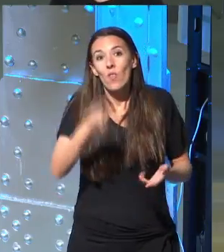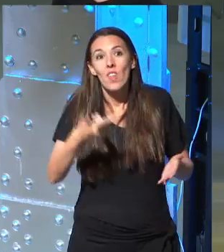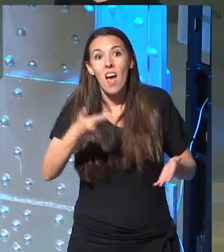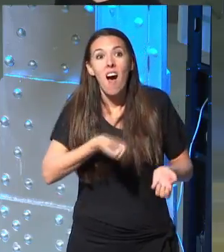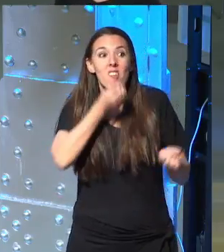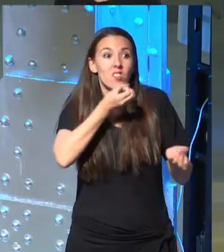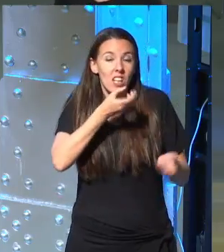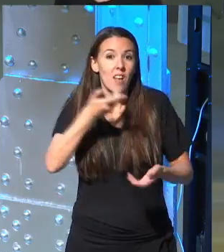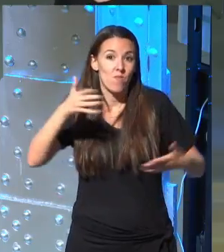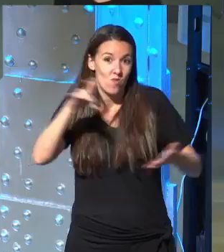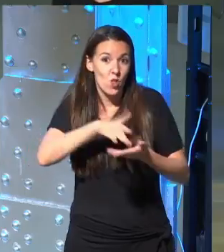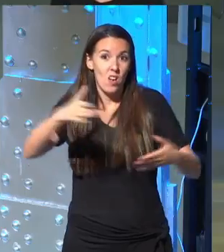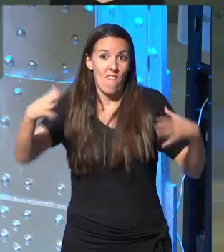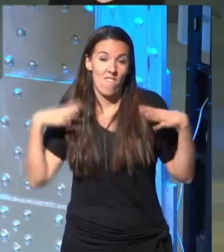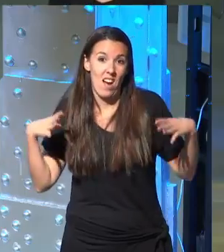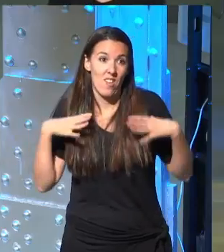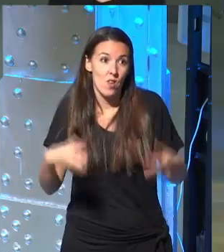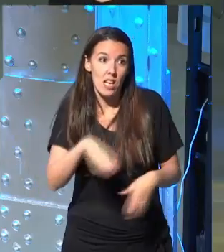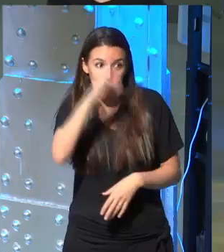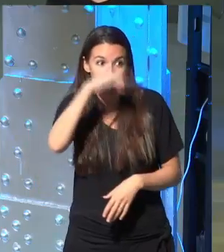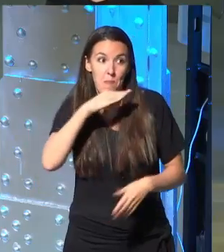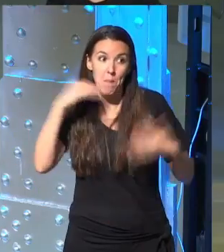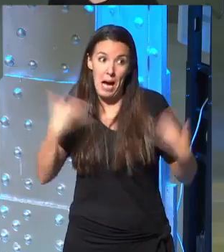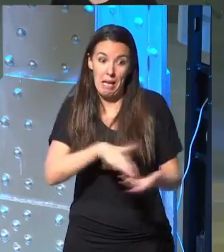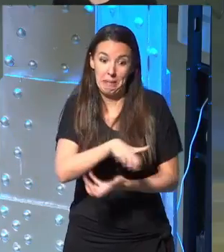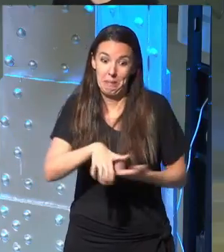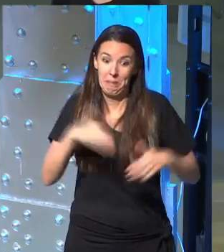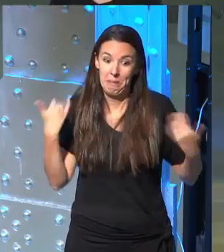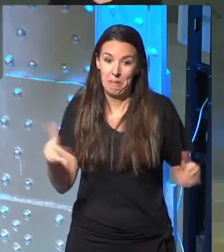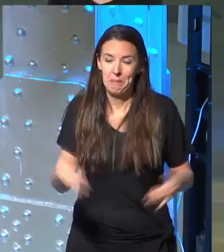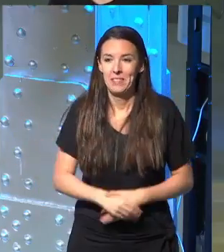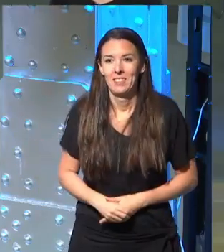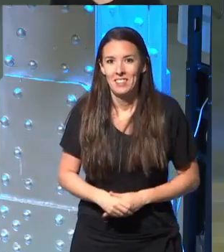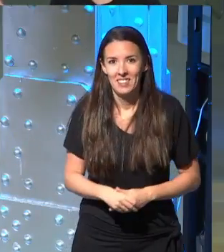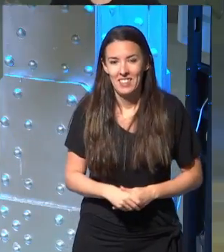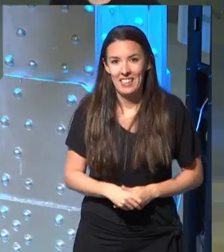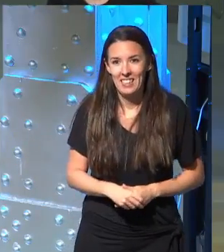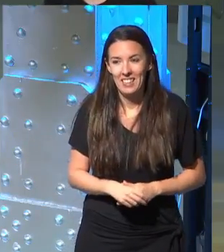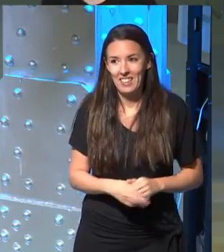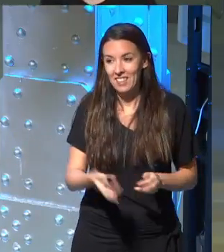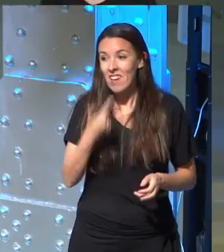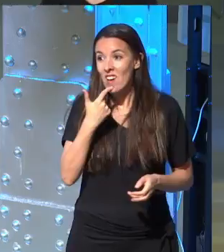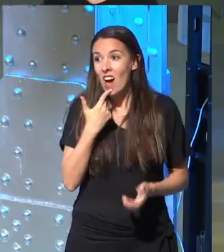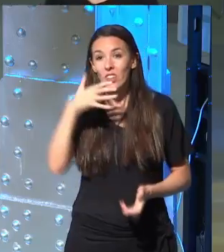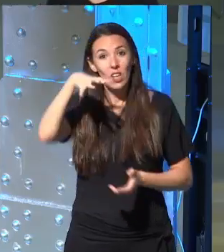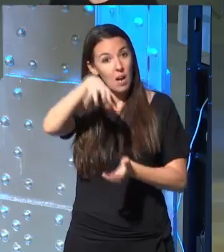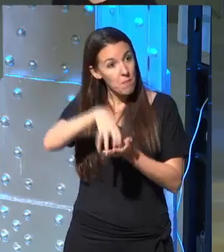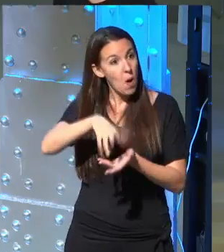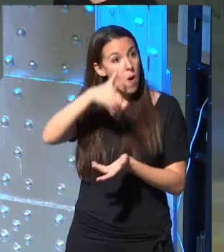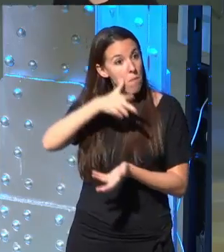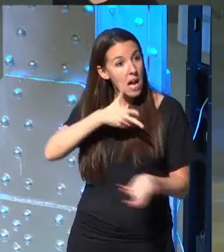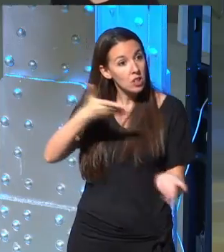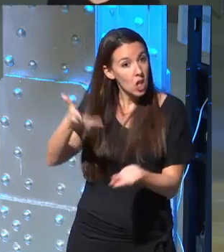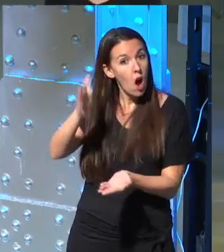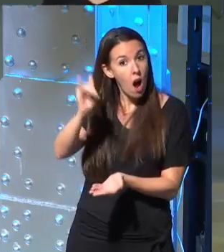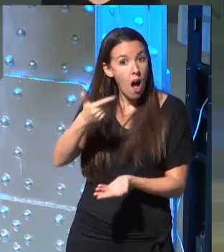que estando de vacaciones, pues, papá la lió. Imprime y los tweets. Ves esta mansión que tenemos, hijo.